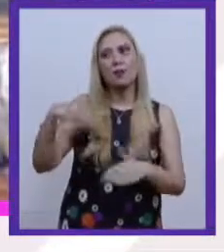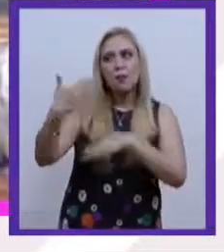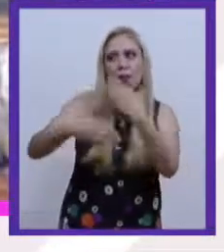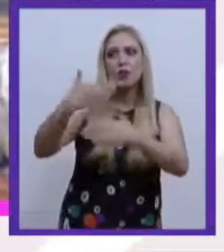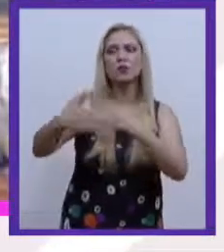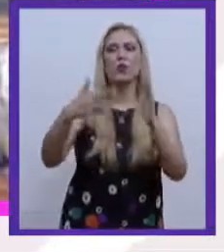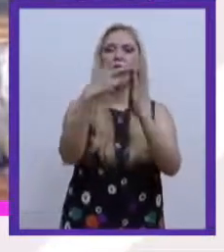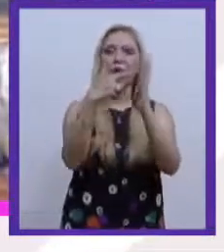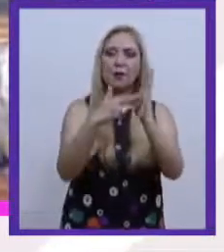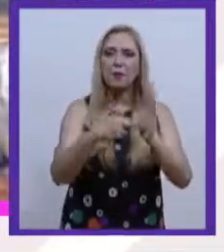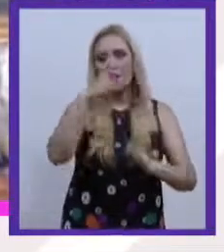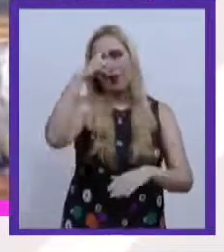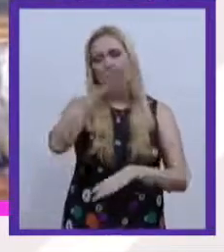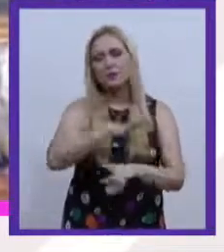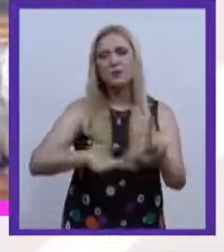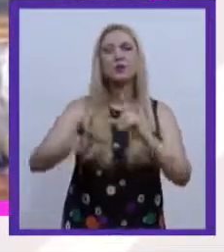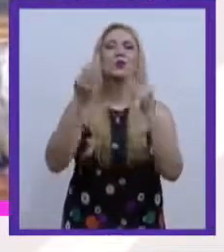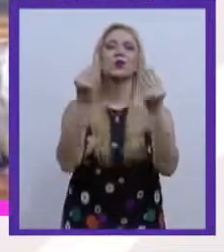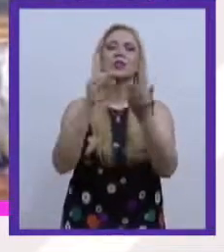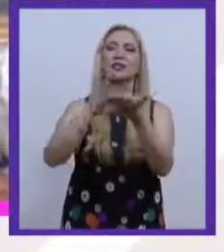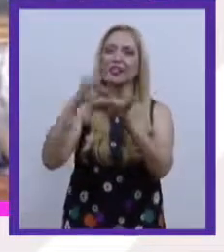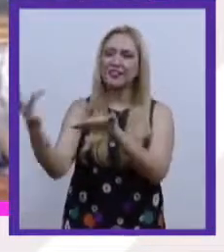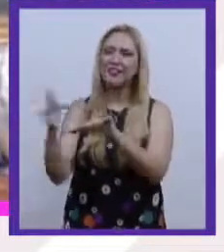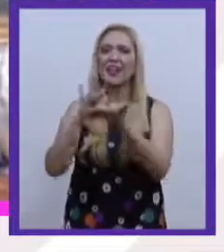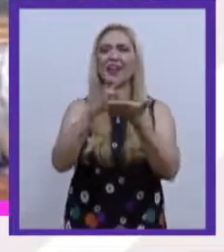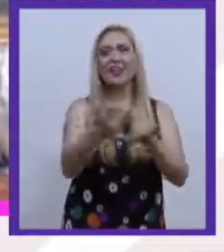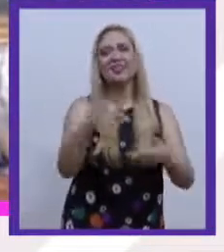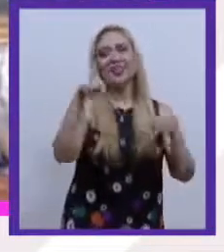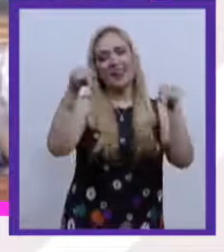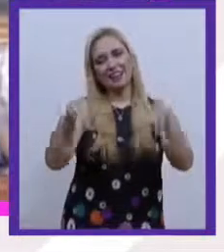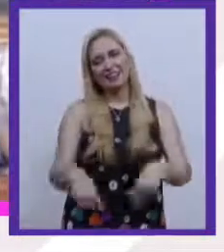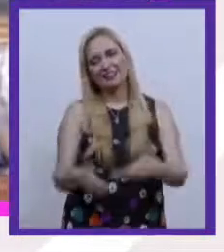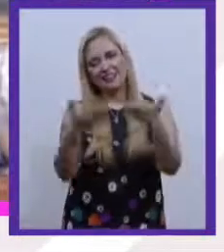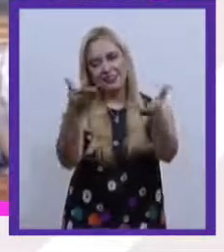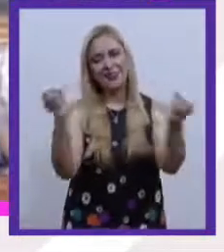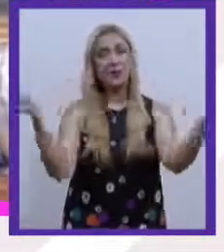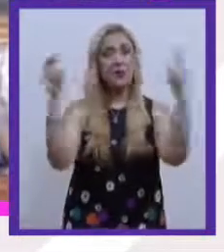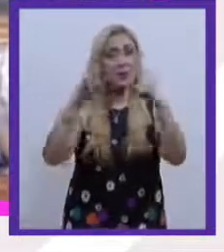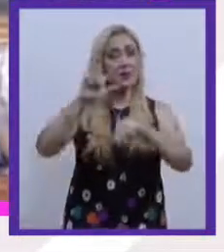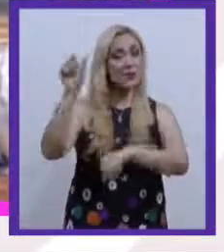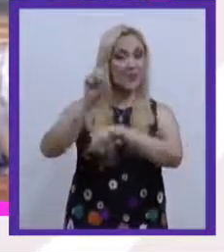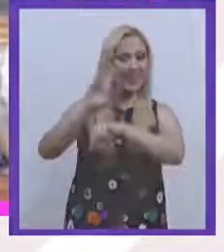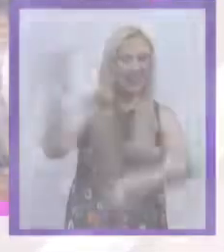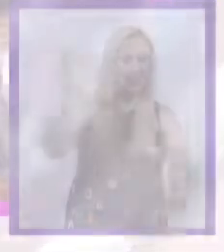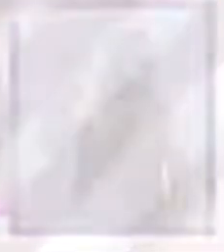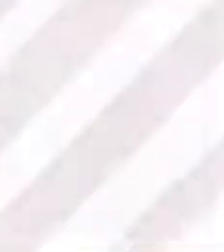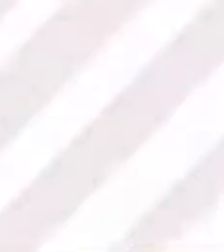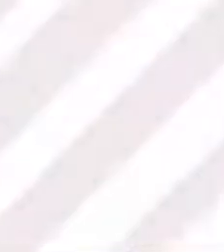ya en la sociedad. Muchísimas gracias, Espacio Diverso. Nos vemos a la próxima.